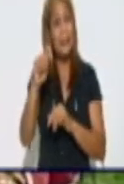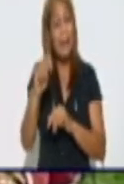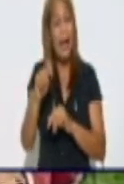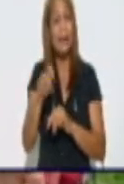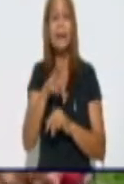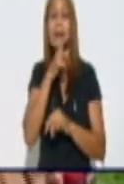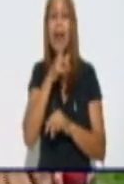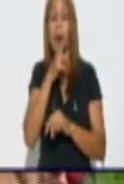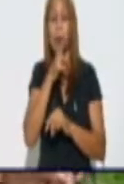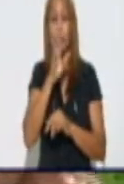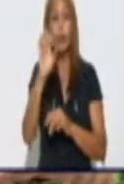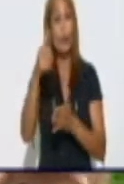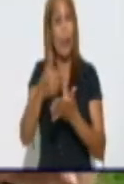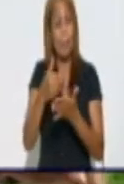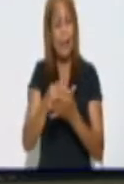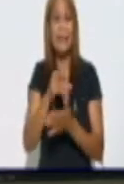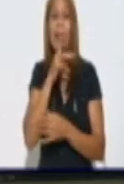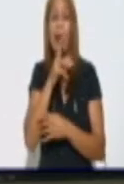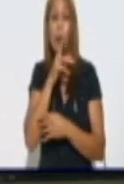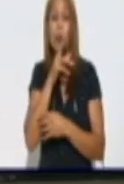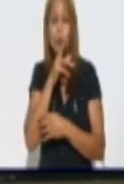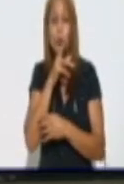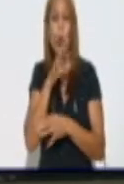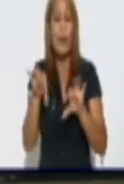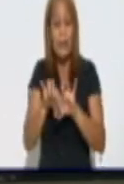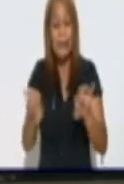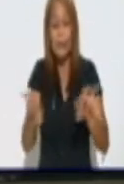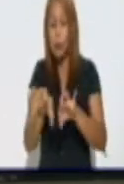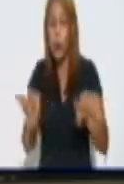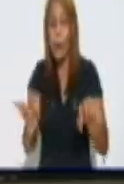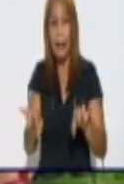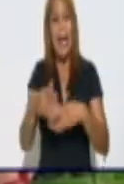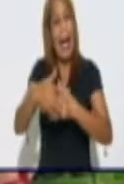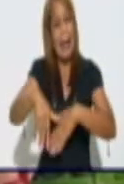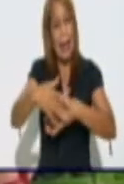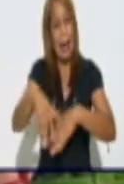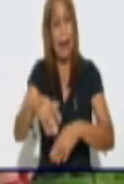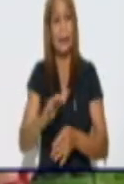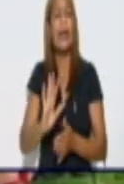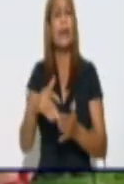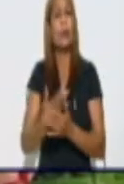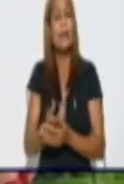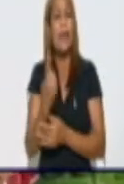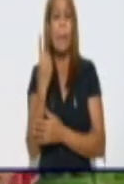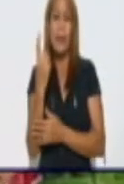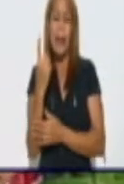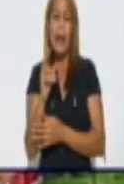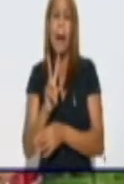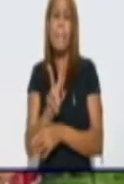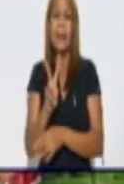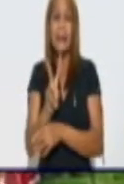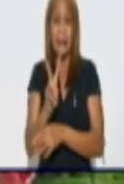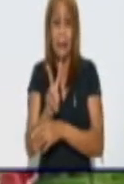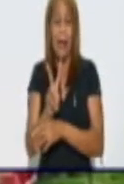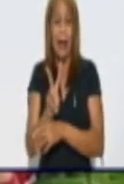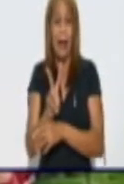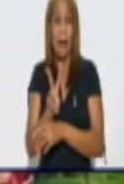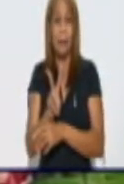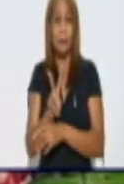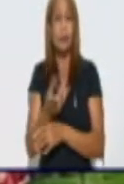Alcantarillado. Joel, buenas tardes. Buenas tardes. Joel, en la primera visita del equipo de Acueducto y Alcantarillado